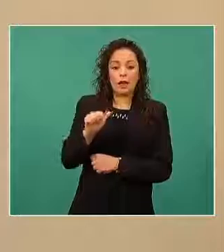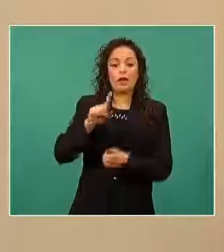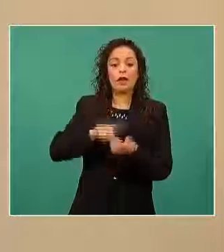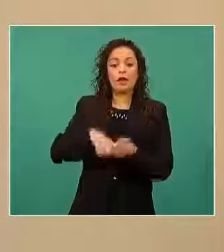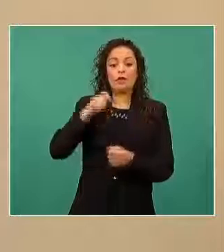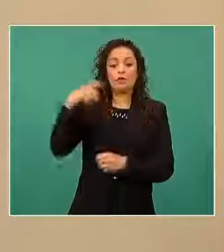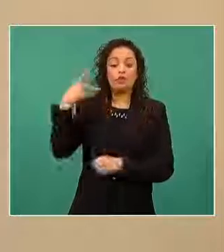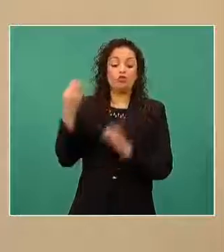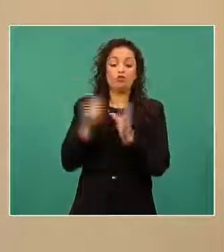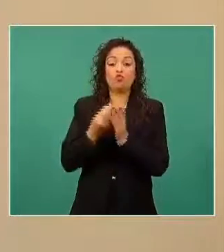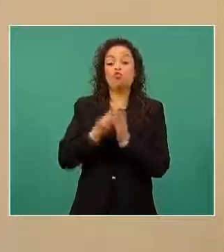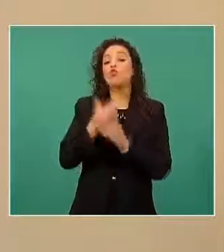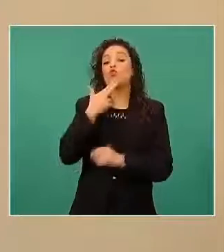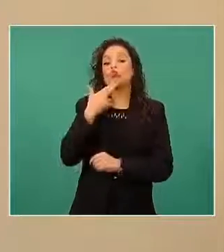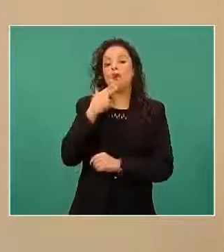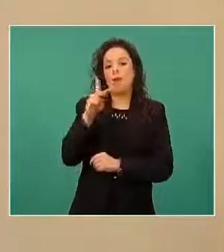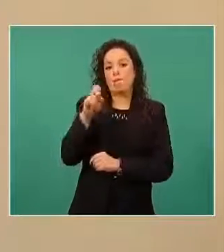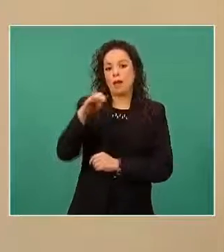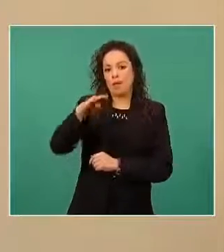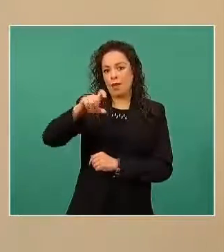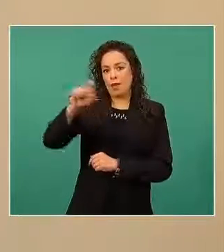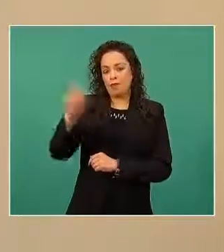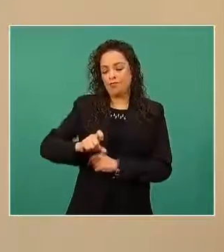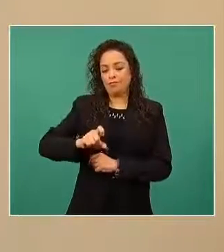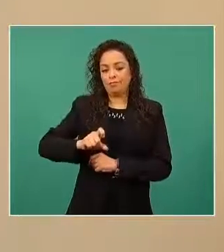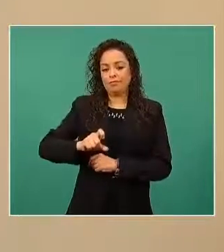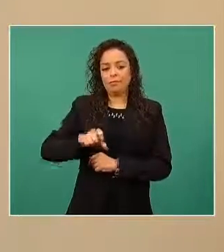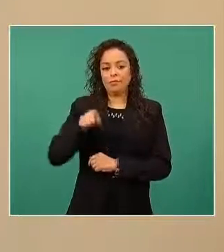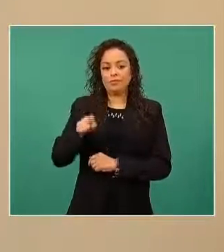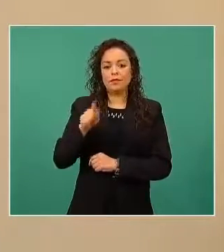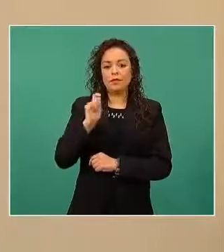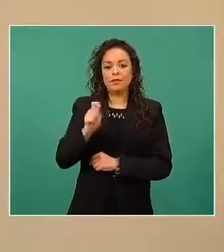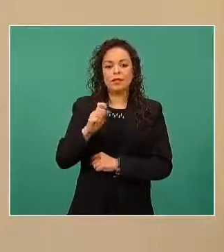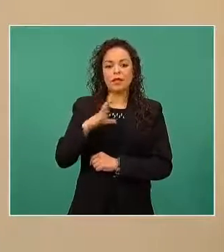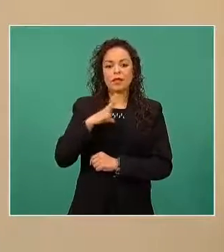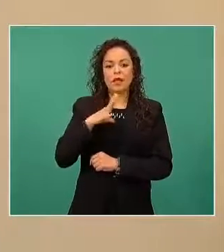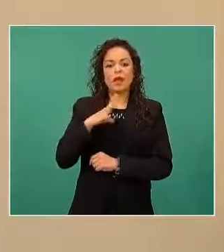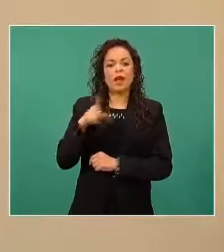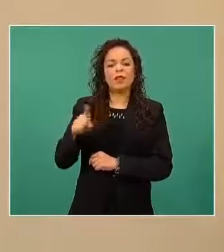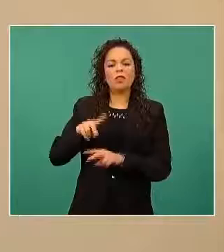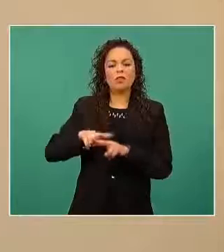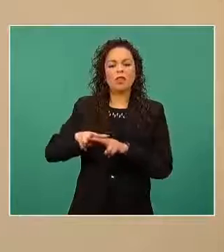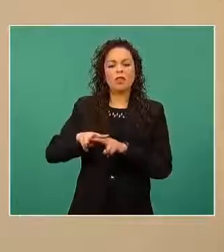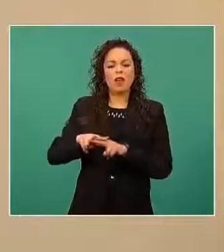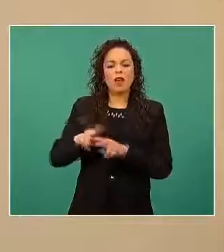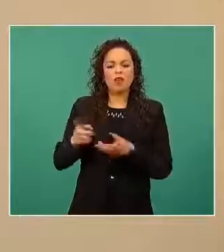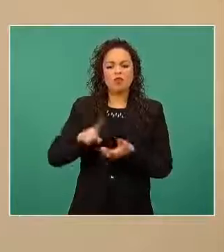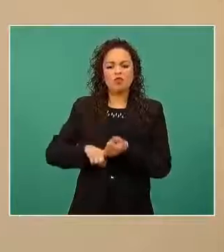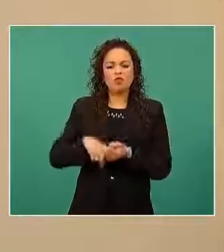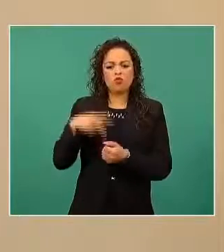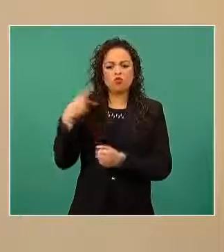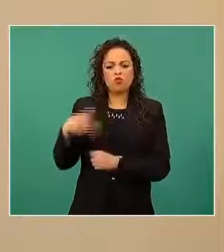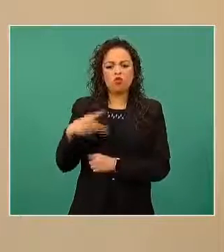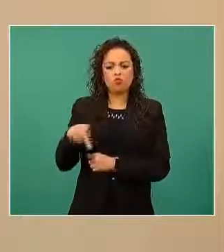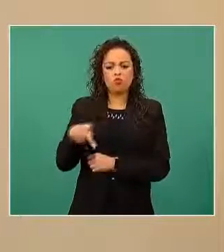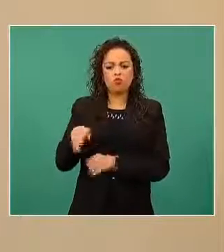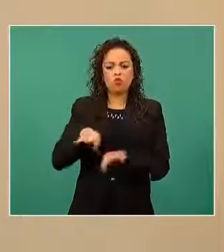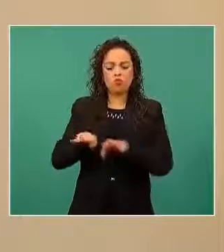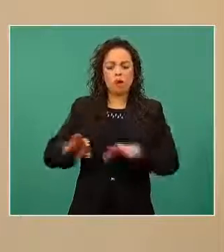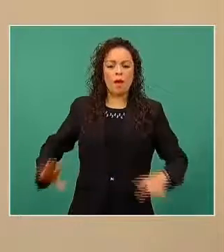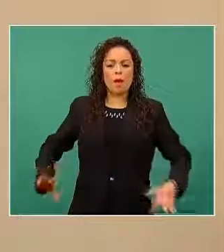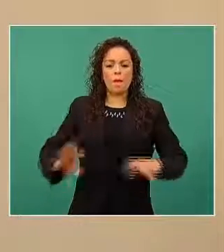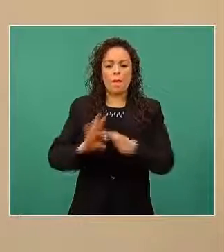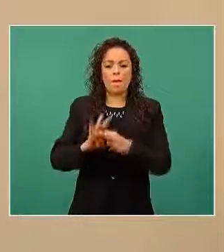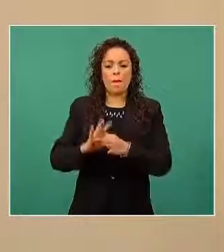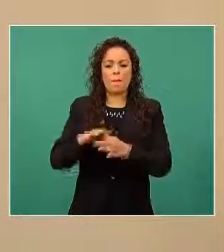Petróleos Mexicanos. Este es un complejo petroquímico que tiene un tren de aromáticos que trabaja con la